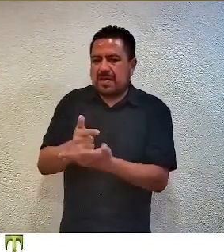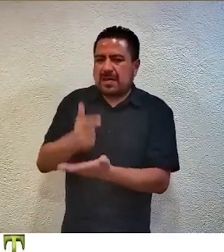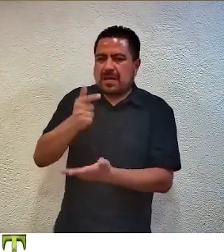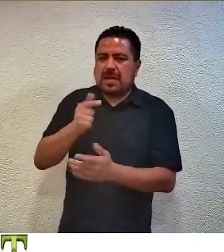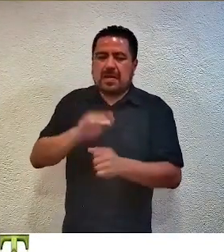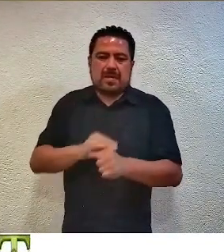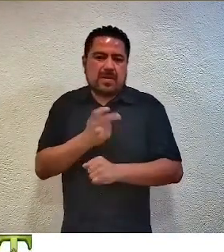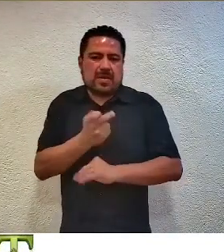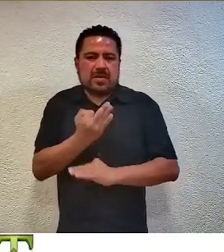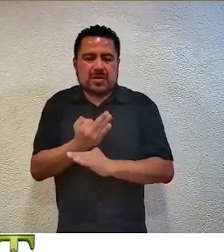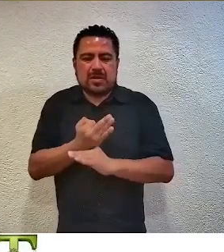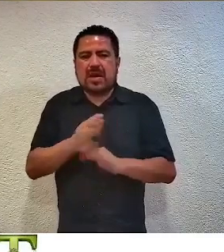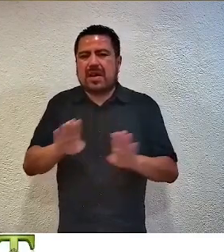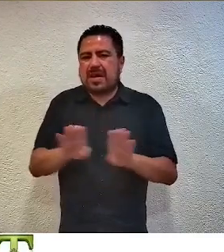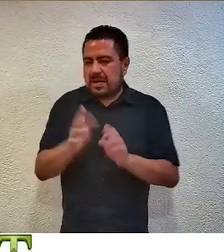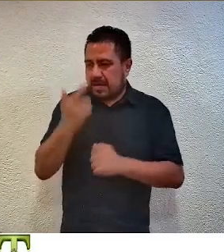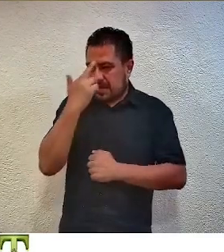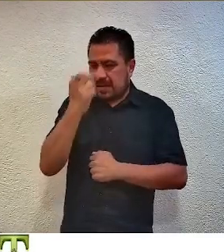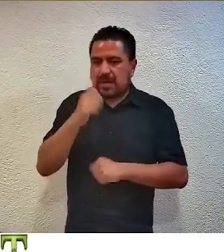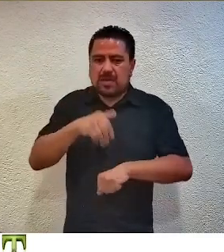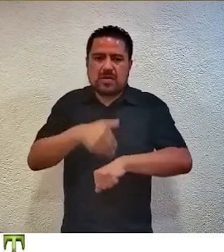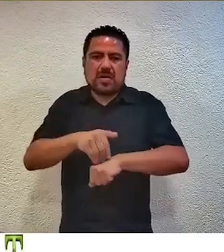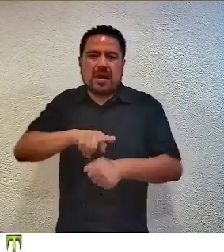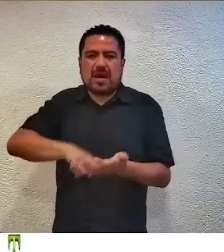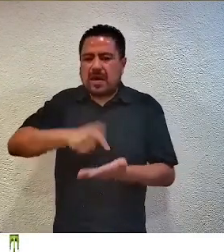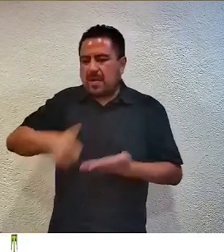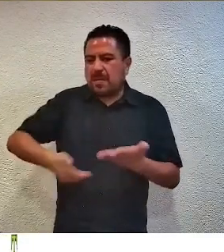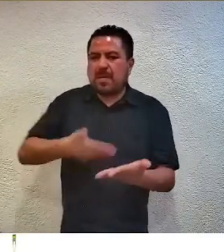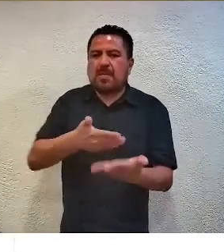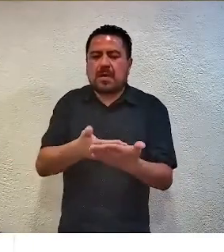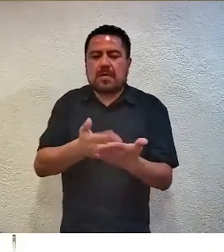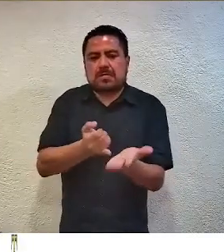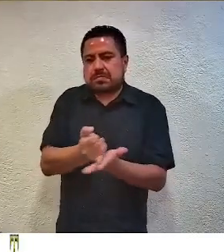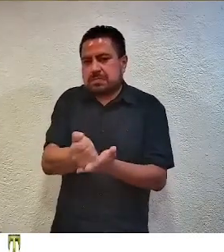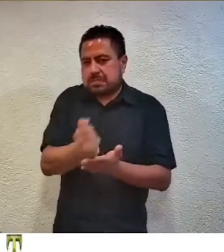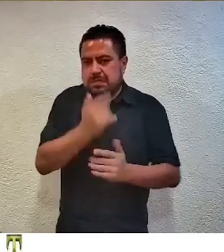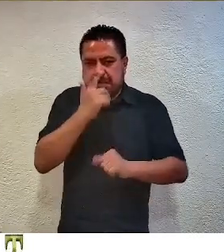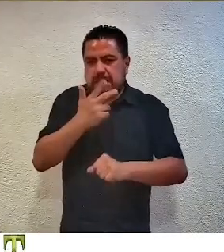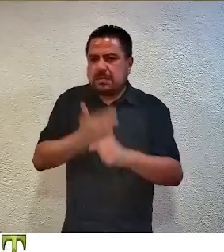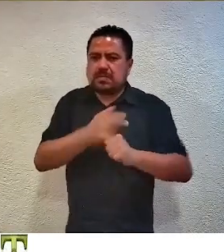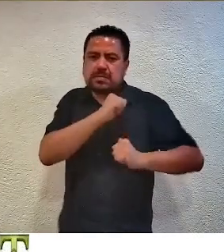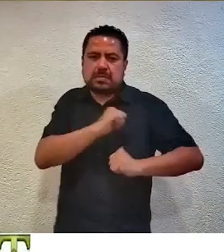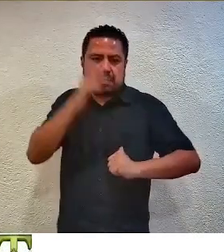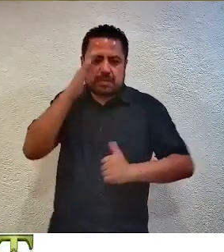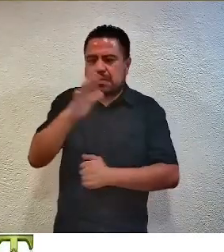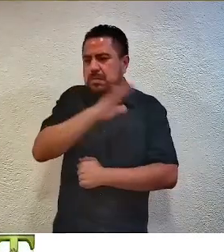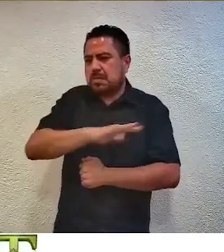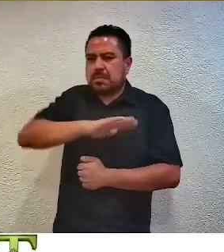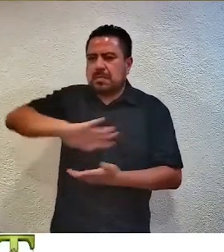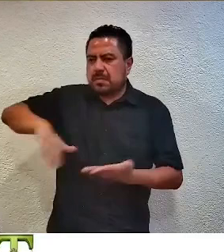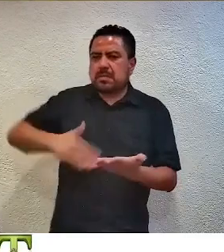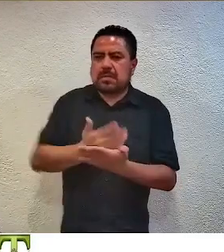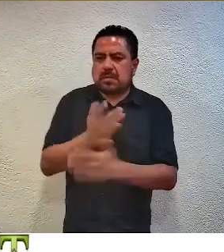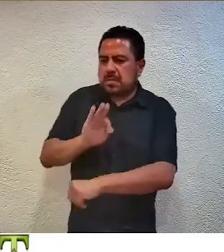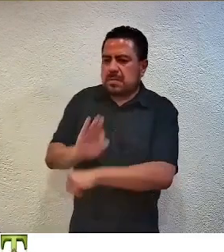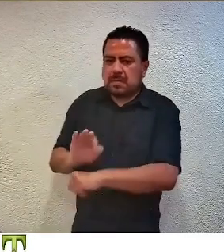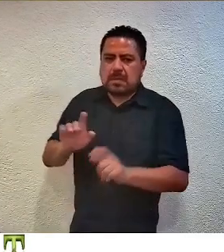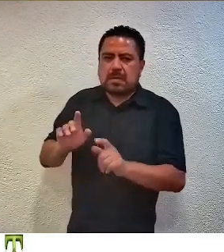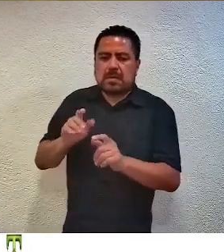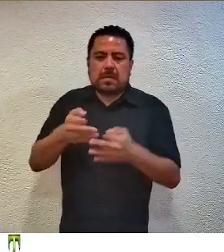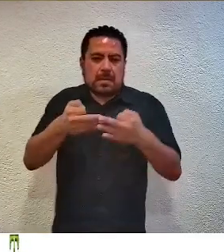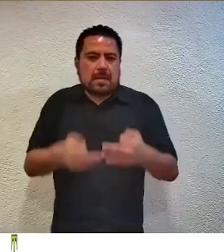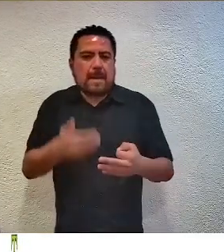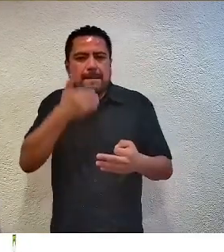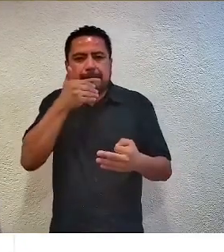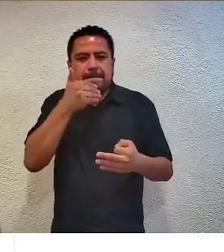anterior, porque como se razona en la resolución que se propone, la decisión de la autoridad responsable de negar las medidas cautelares se estima correcta